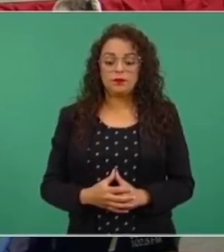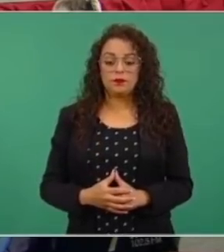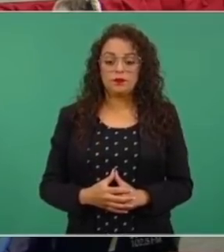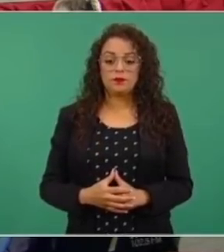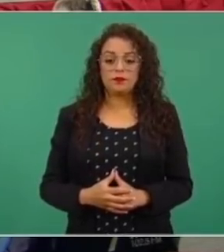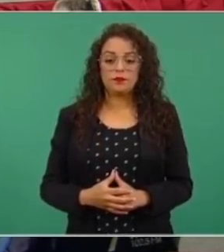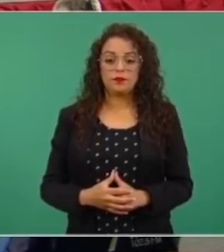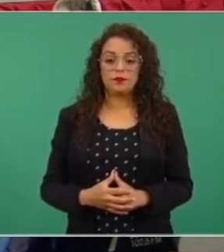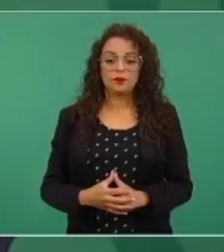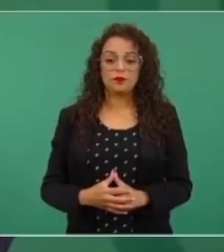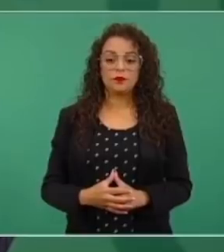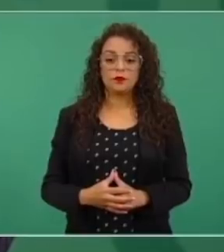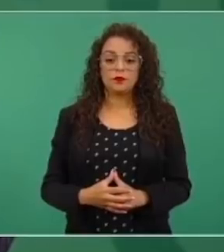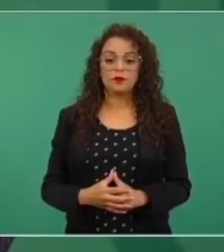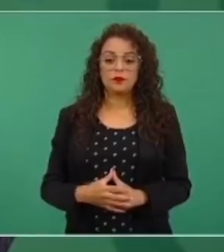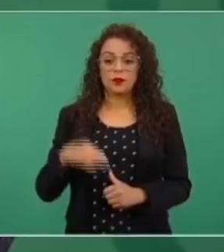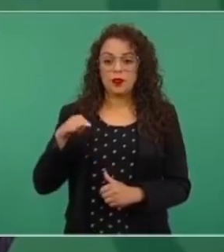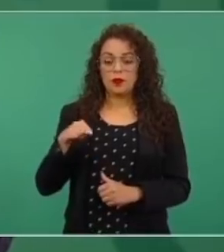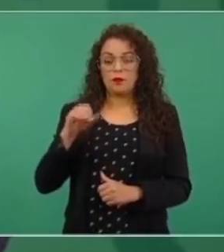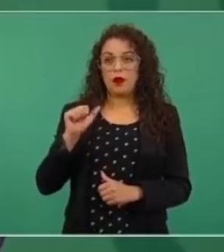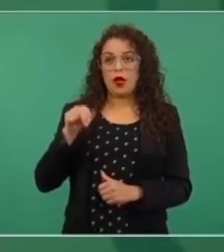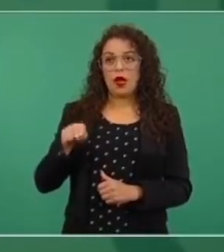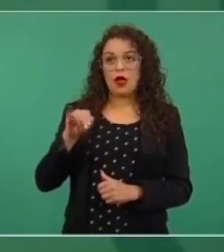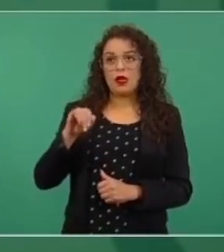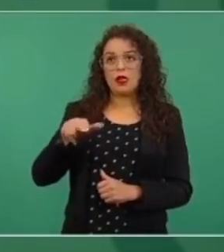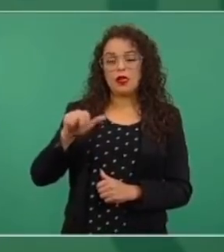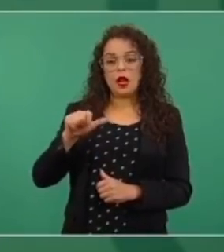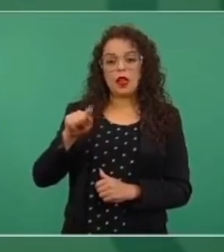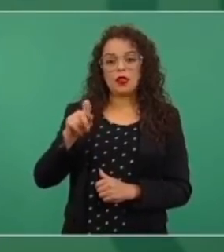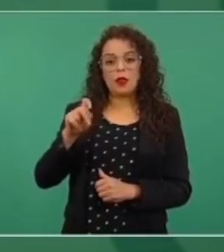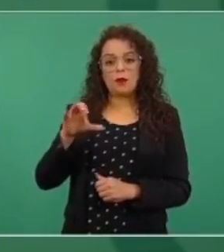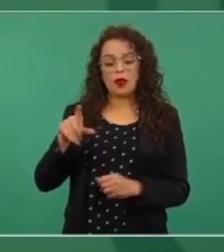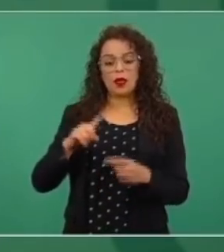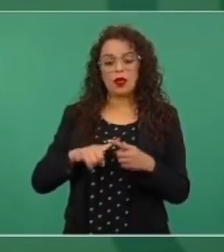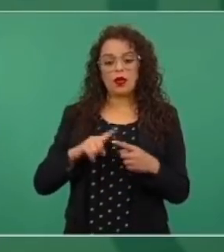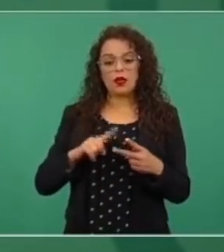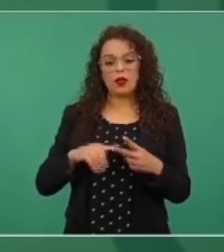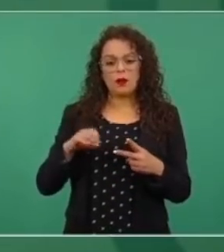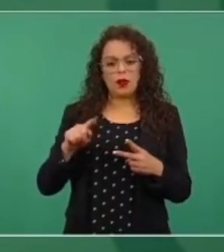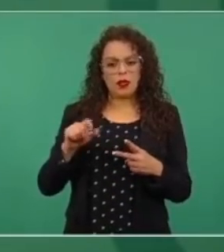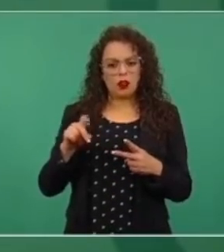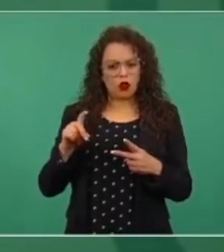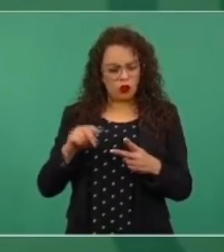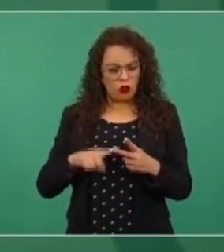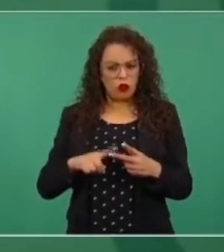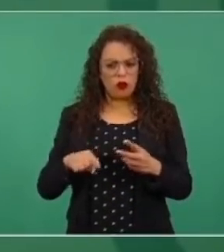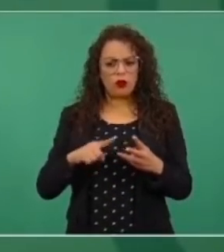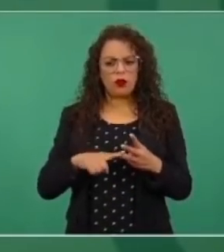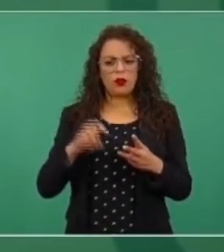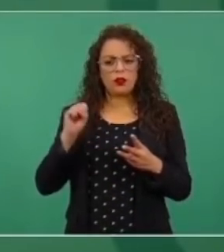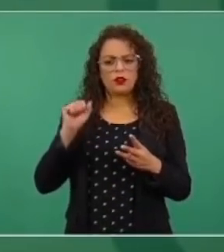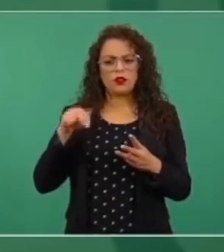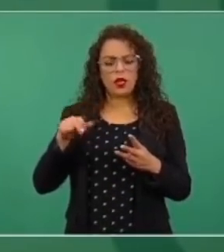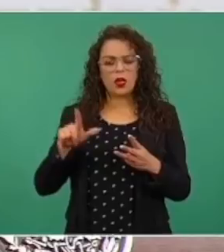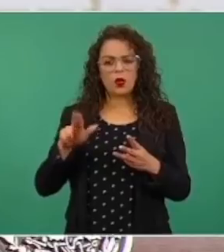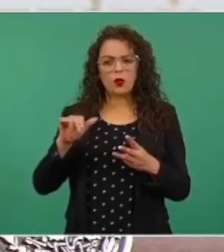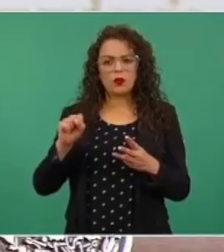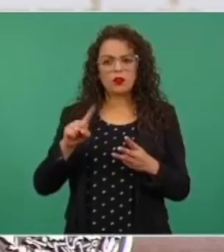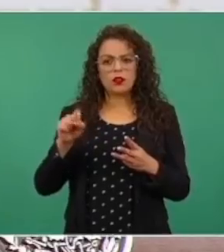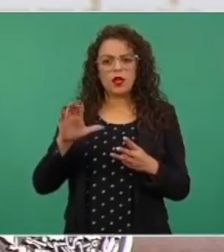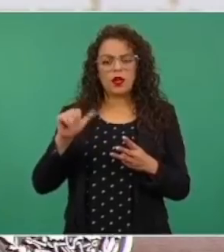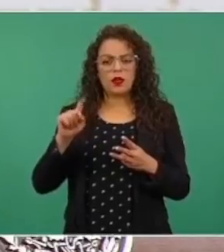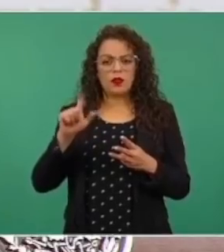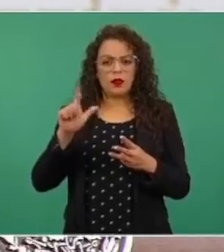vamos a Malinaltepec, a Metlatono, a San Luis Zacatlán,